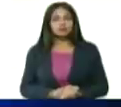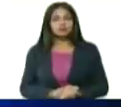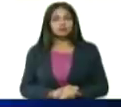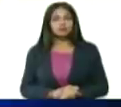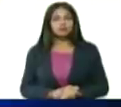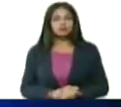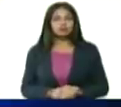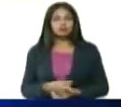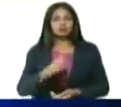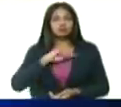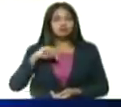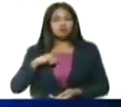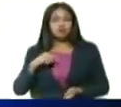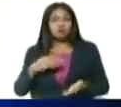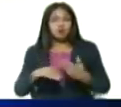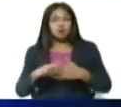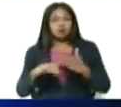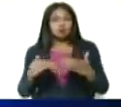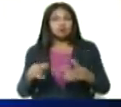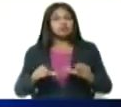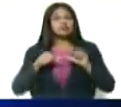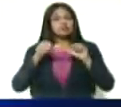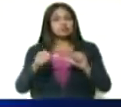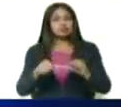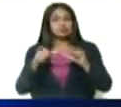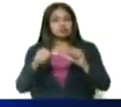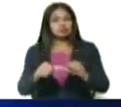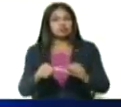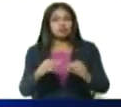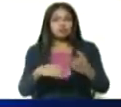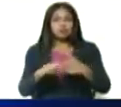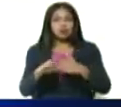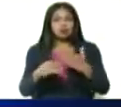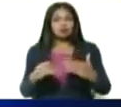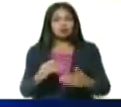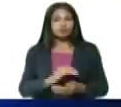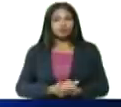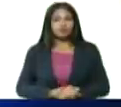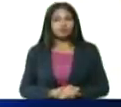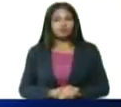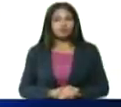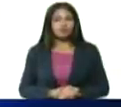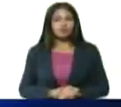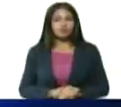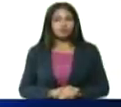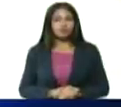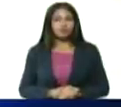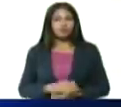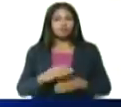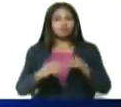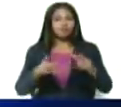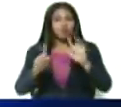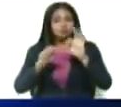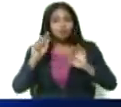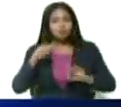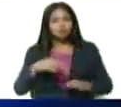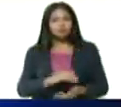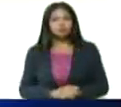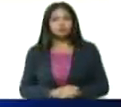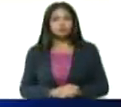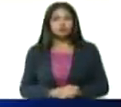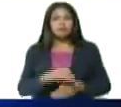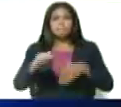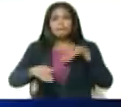nosotros podamos seguir avanzando con pie de plomo, con